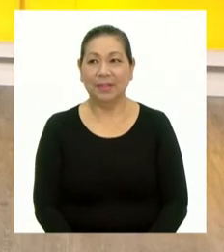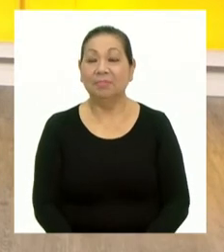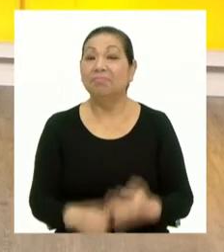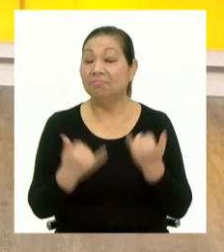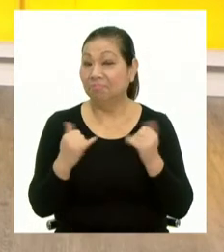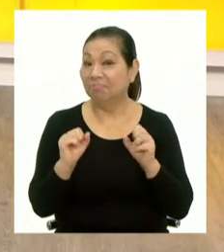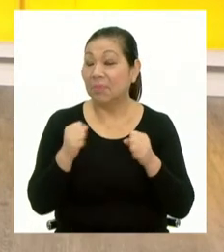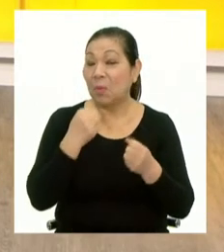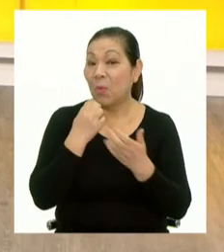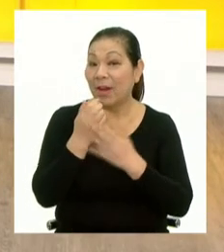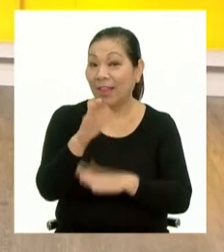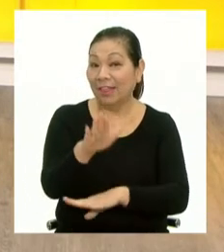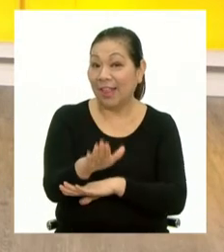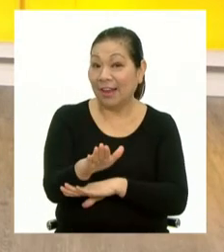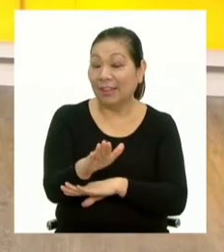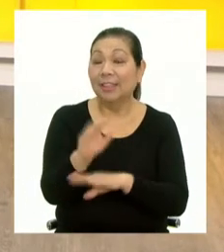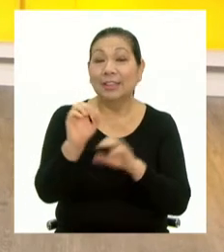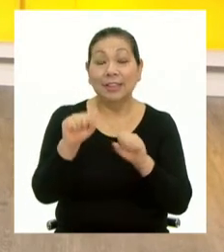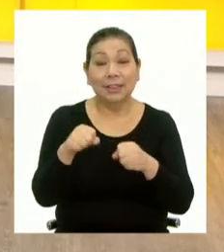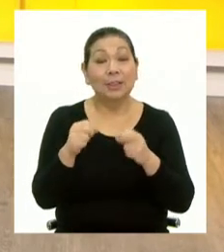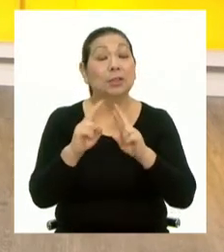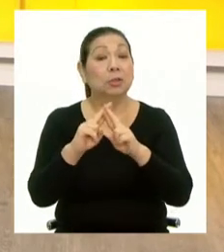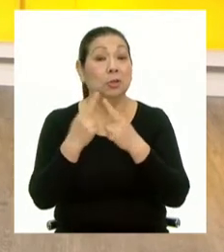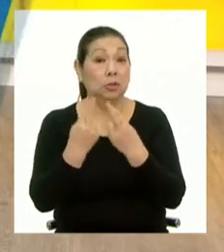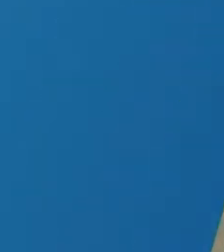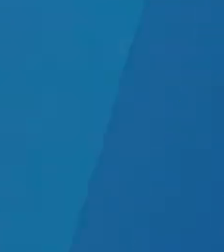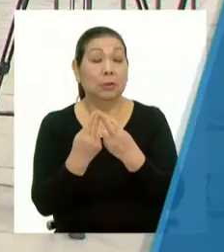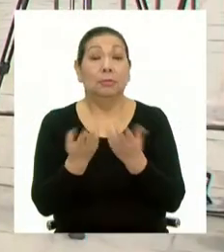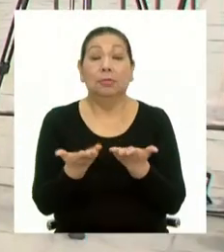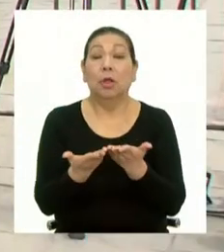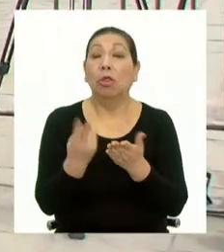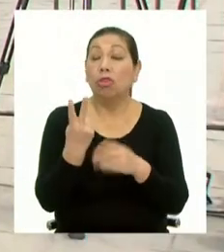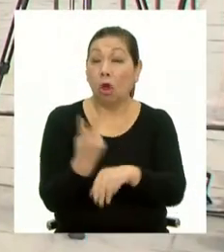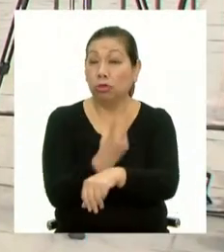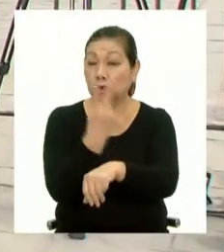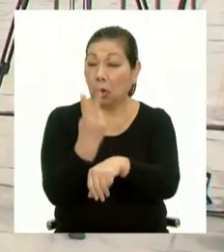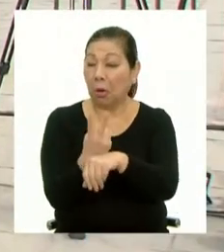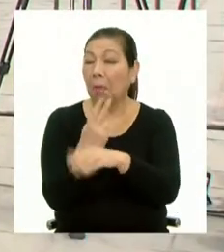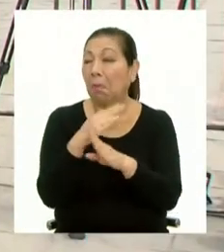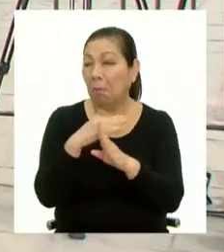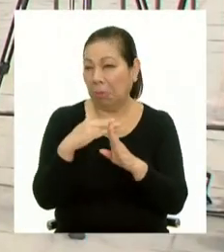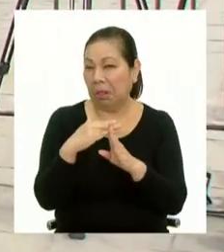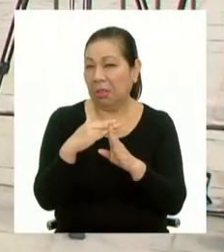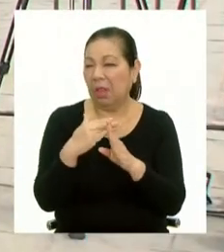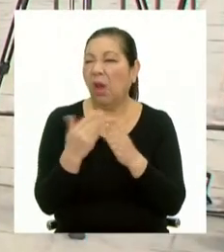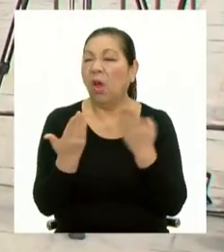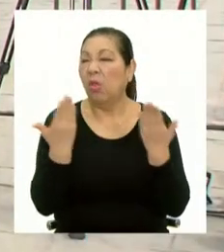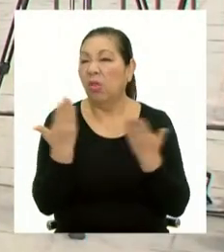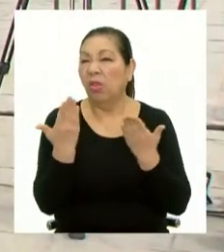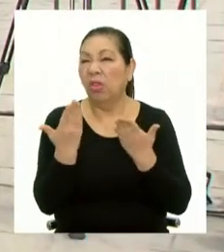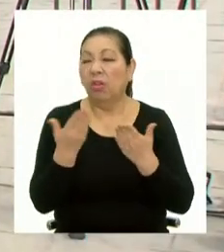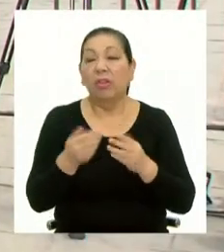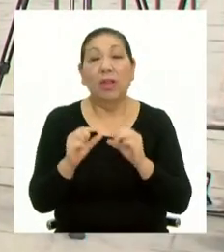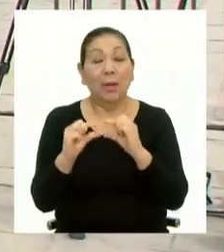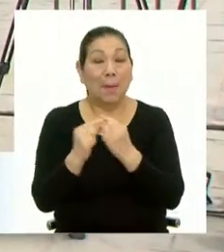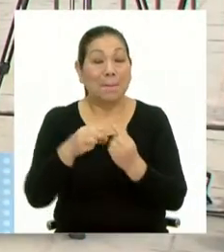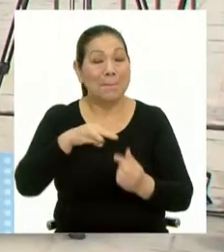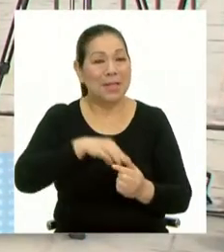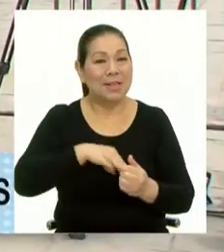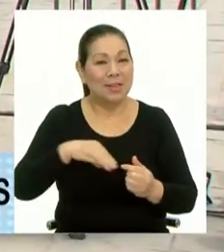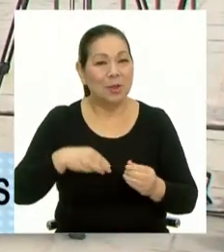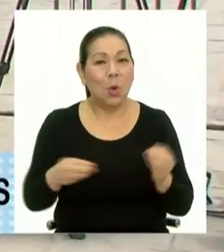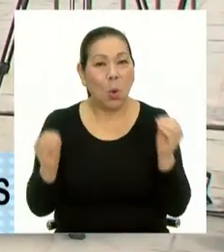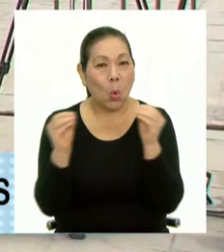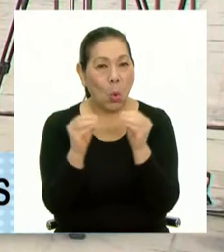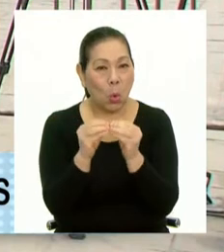Así es, Paola, muy buenas tardes. Ha sido una reunión de cerca de 2 horas y media la que ha sostenido el jefe del gabinete ministerial